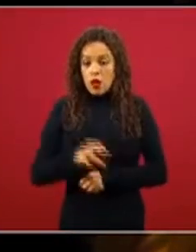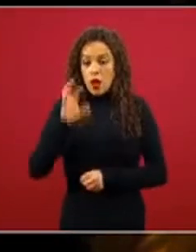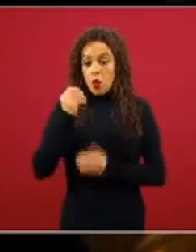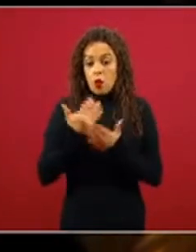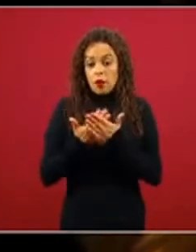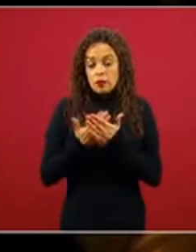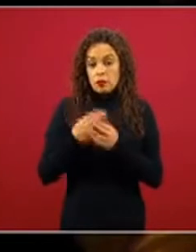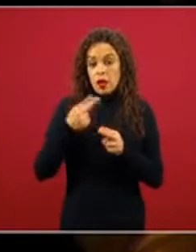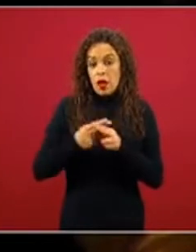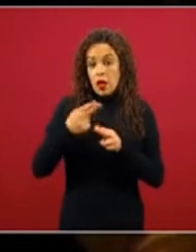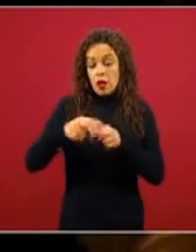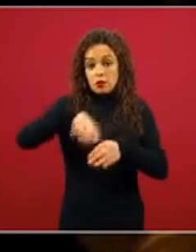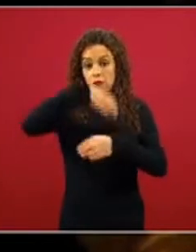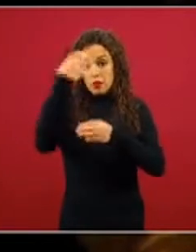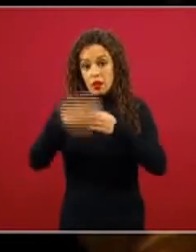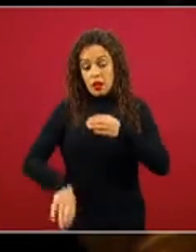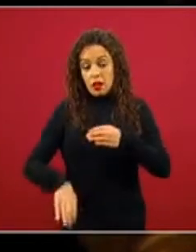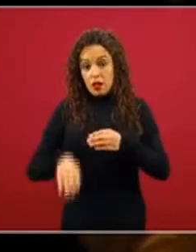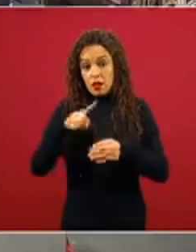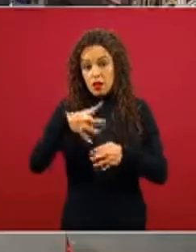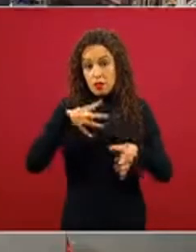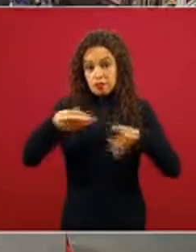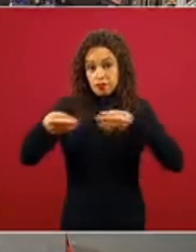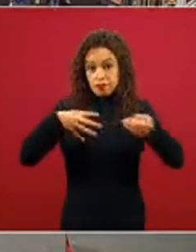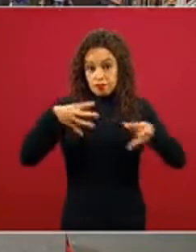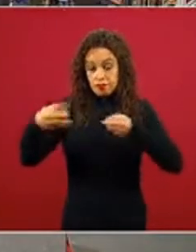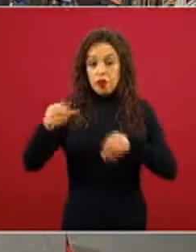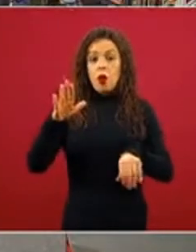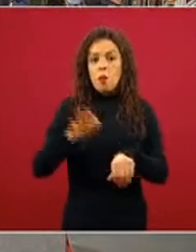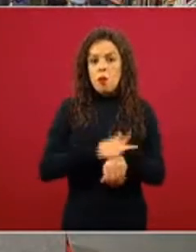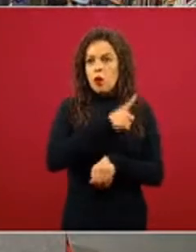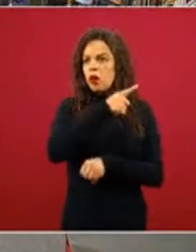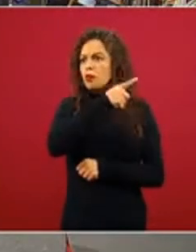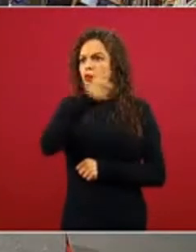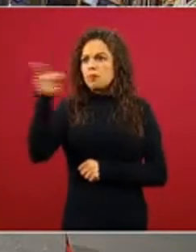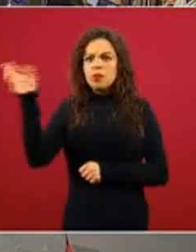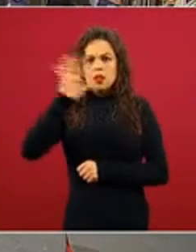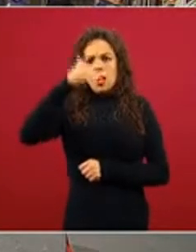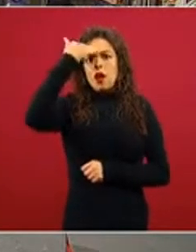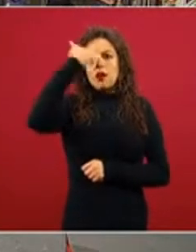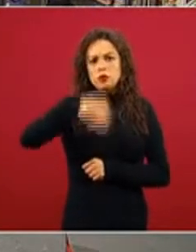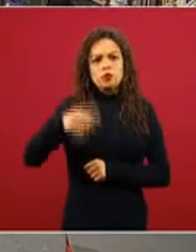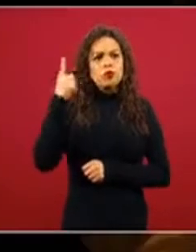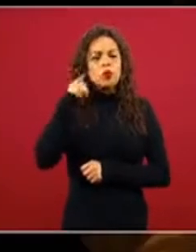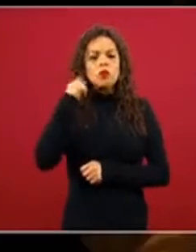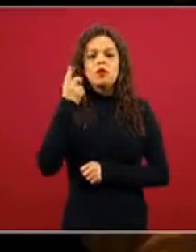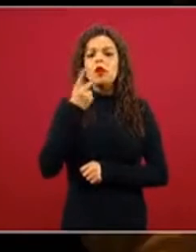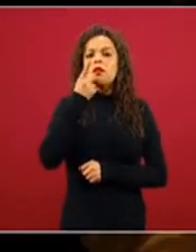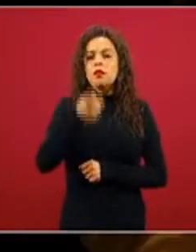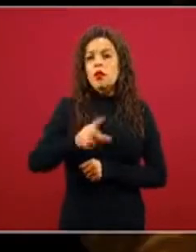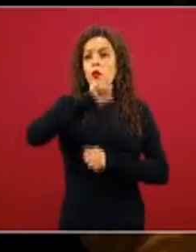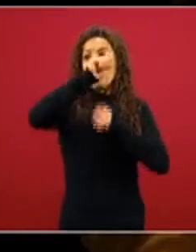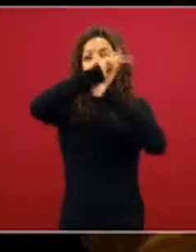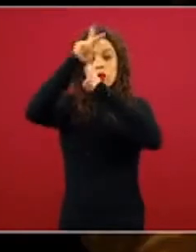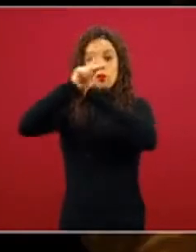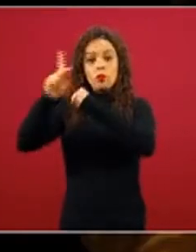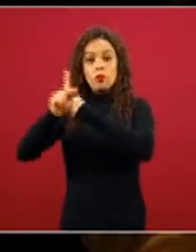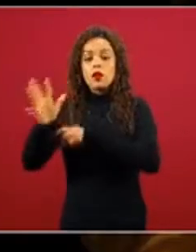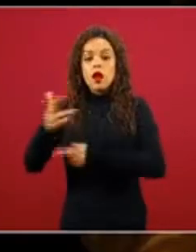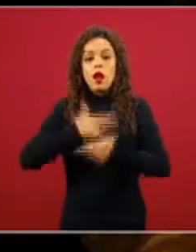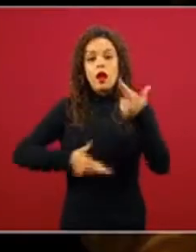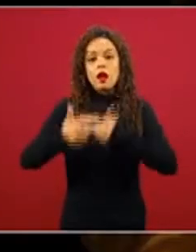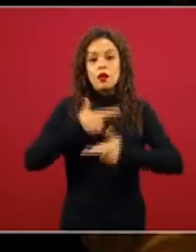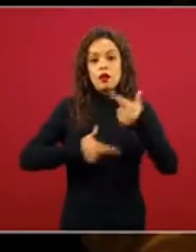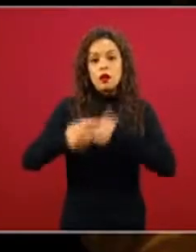que en otros países se están registrando rebrotes. Entonces, a mí me gustaría saber en este tenor cómo va México, ¿no? En cuanto a la